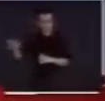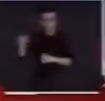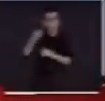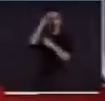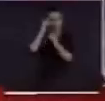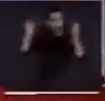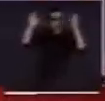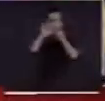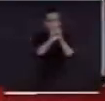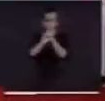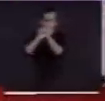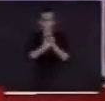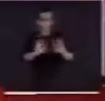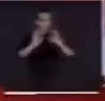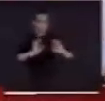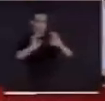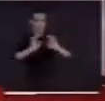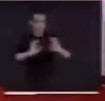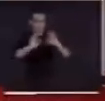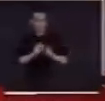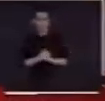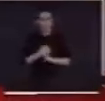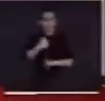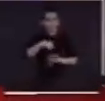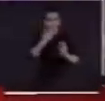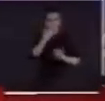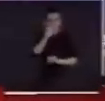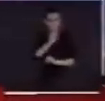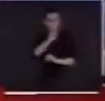un muero yo si no